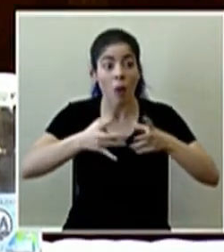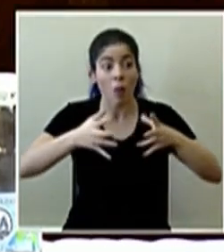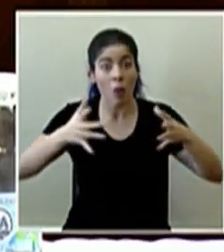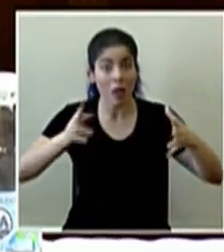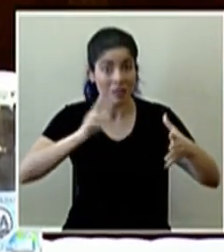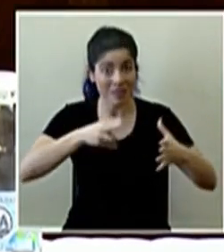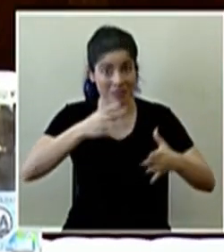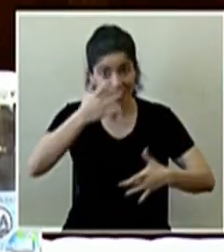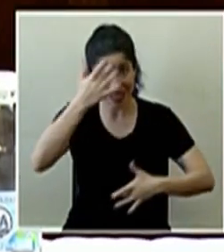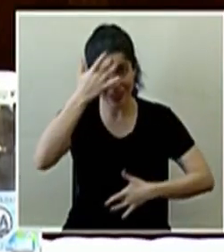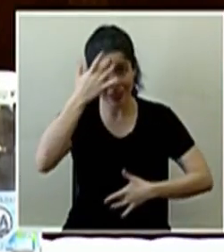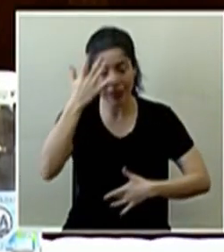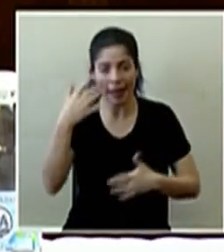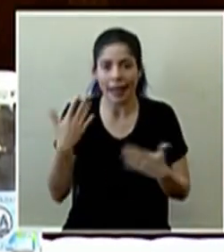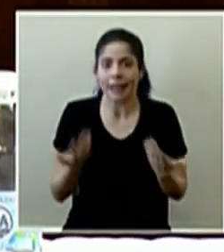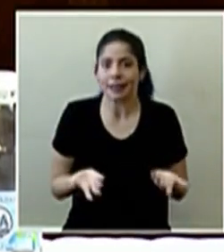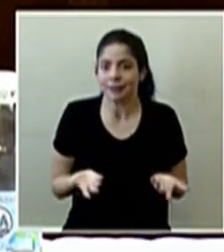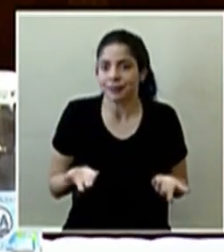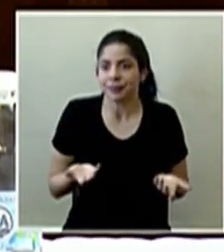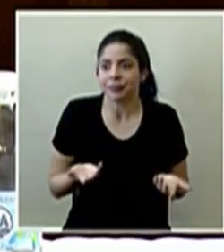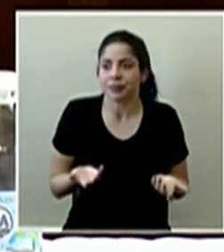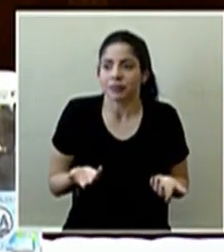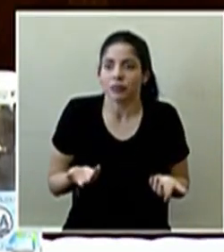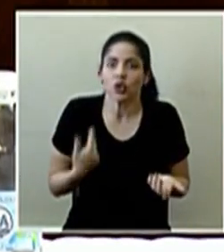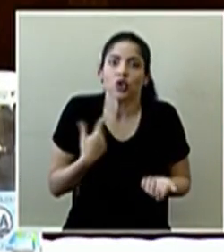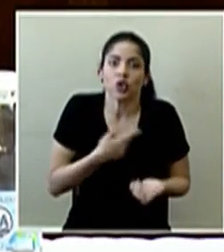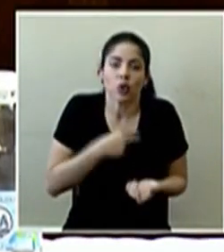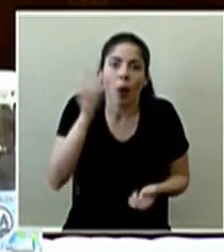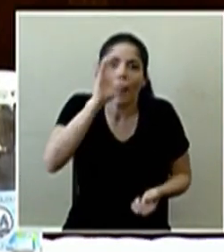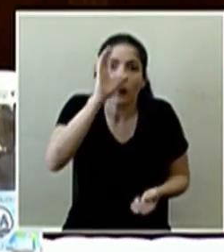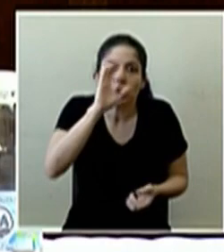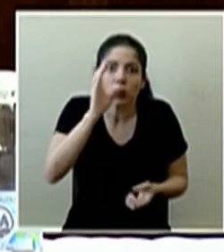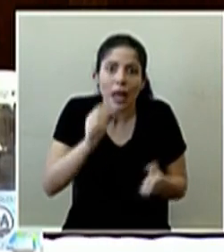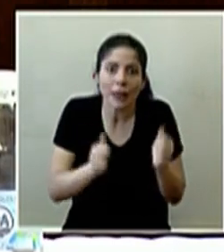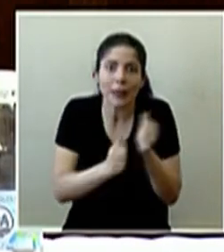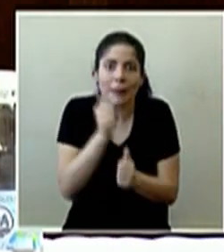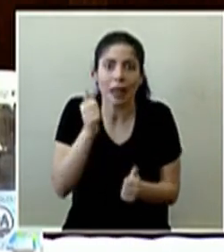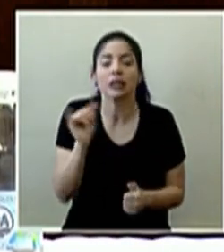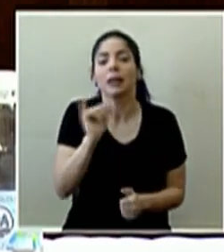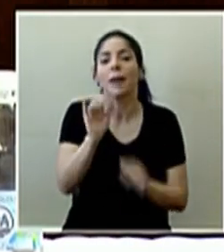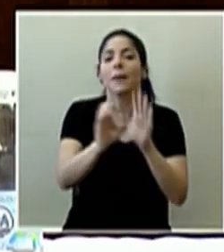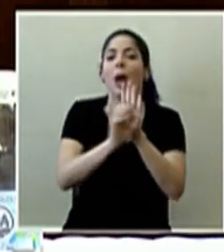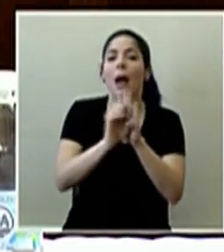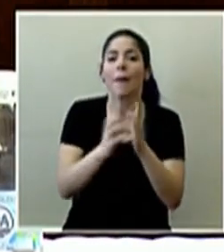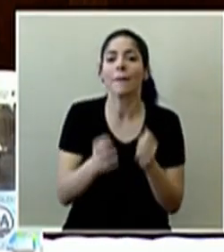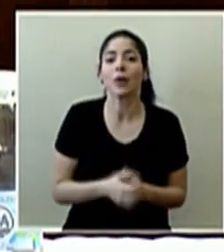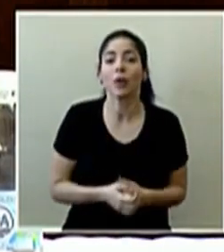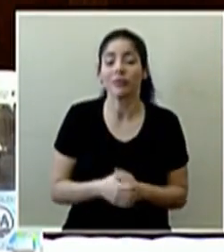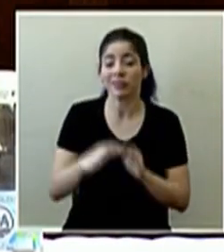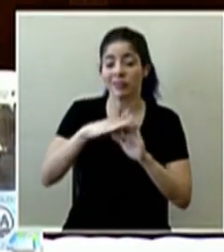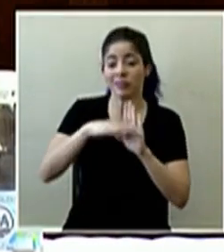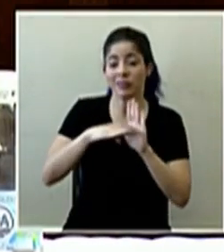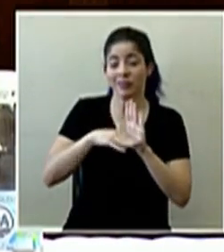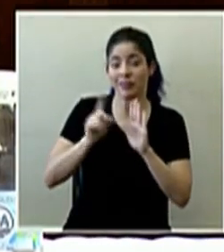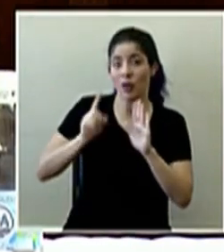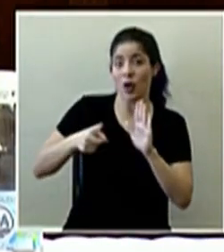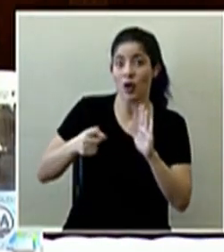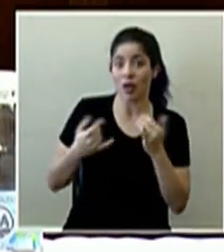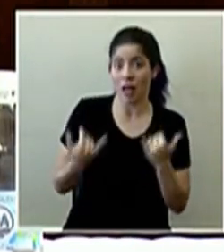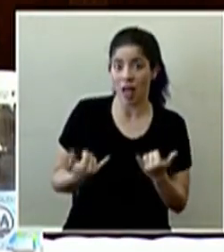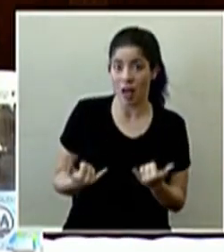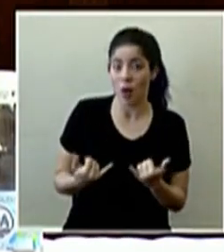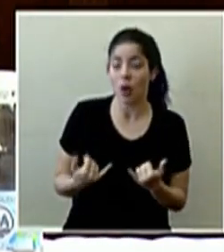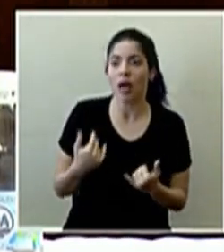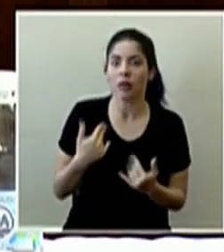la misma, pues ¿cómo se dice? Pues estamos buscando más. También, por ejemplo, con relación a los lineamientos mismos, en este